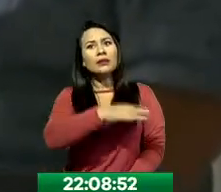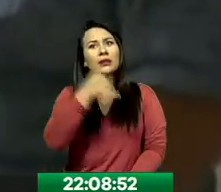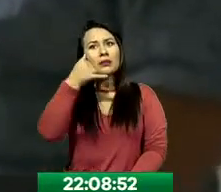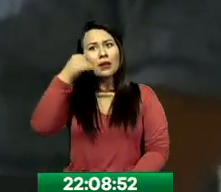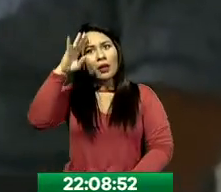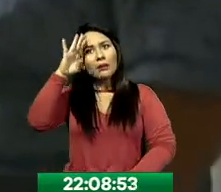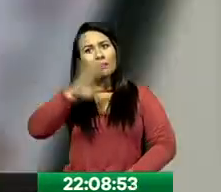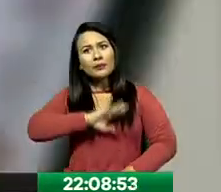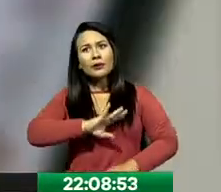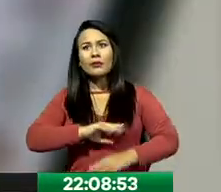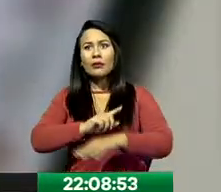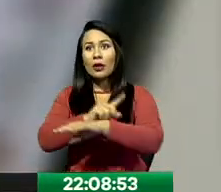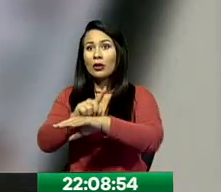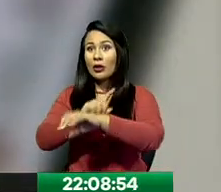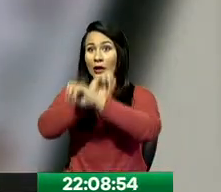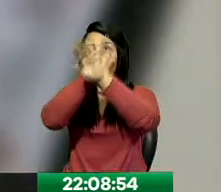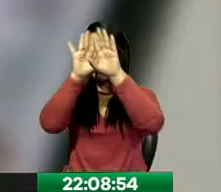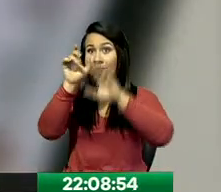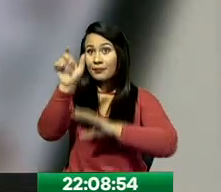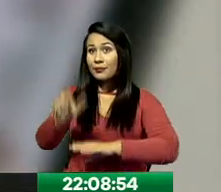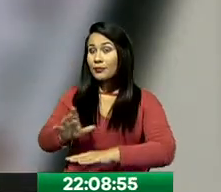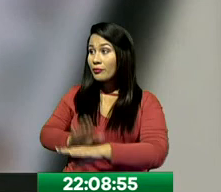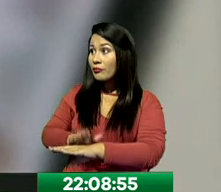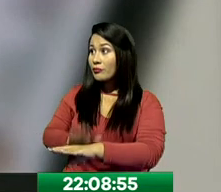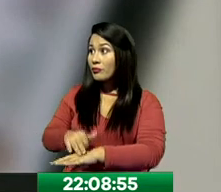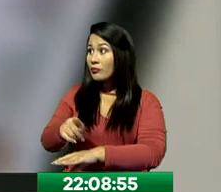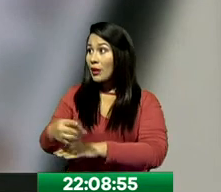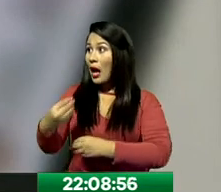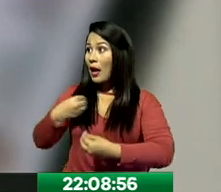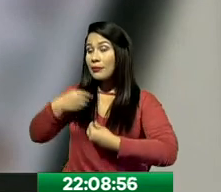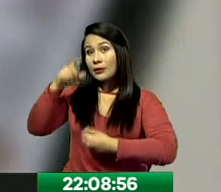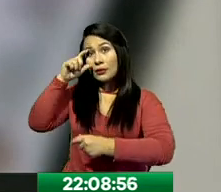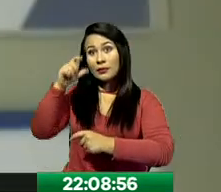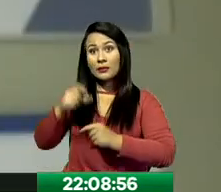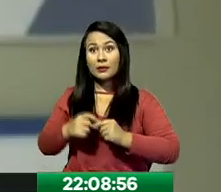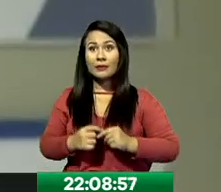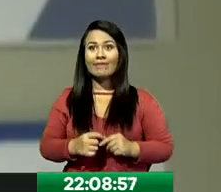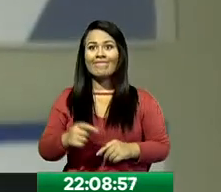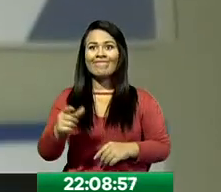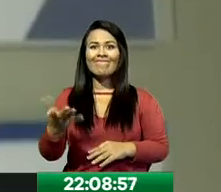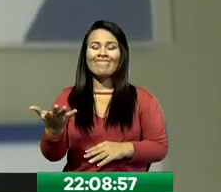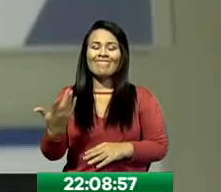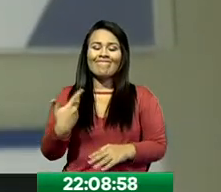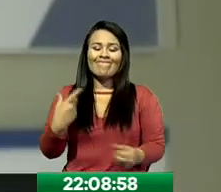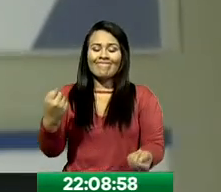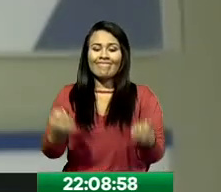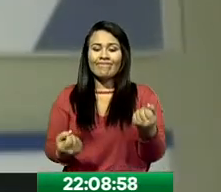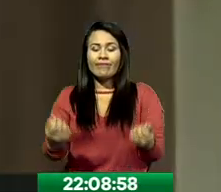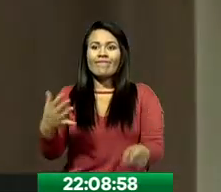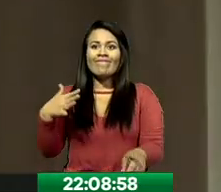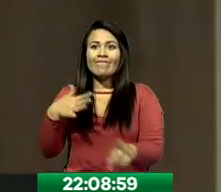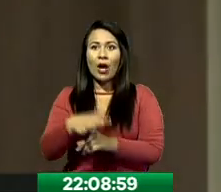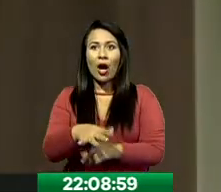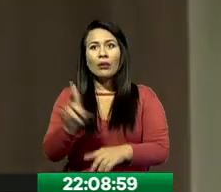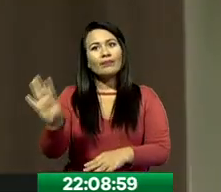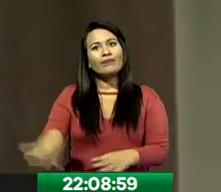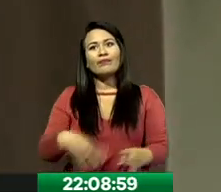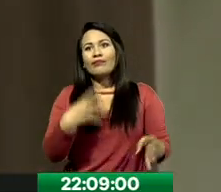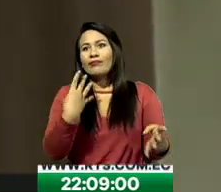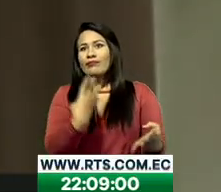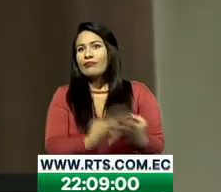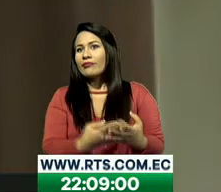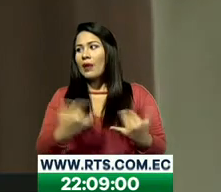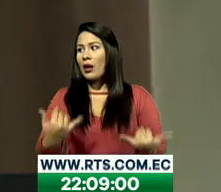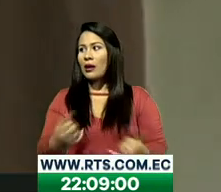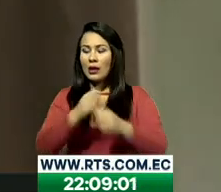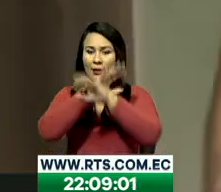de la mañana, al conductor acusado de esto, que la fiscalía considera como homicidio culposo, le ordenaron prisión preventiva en la